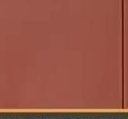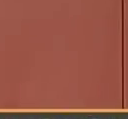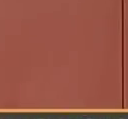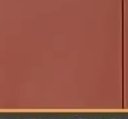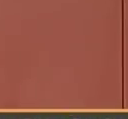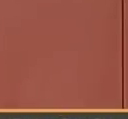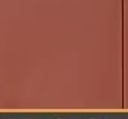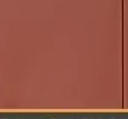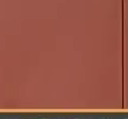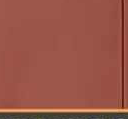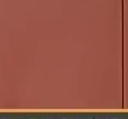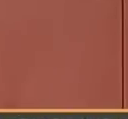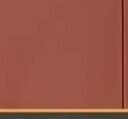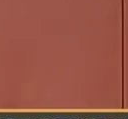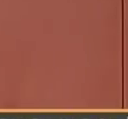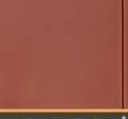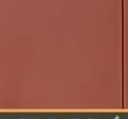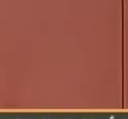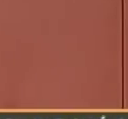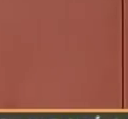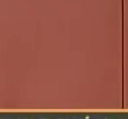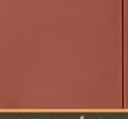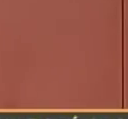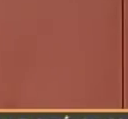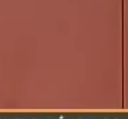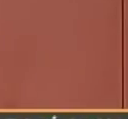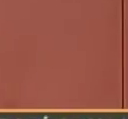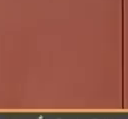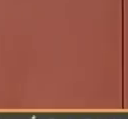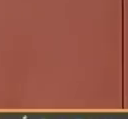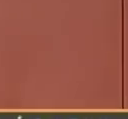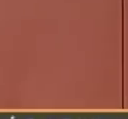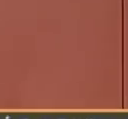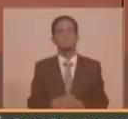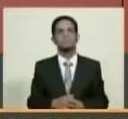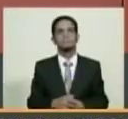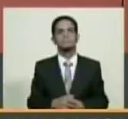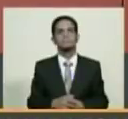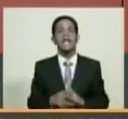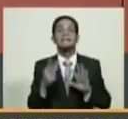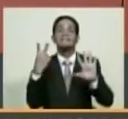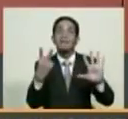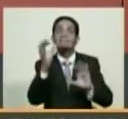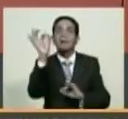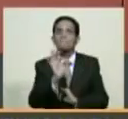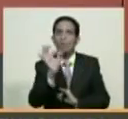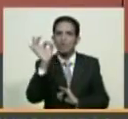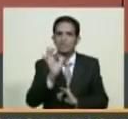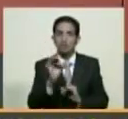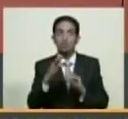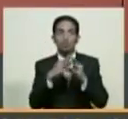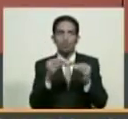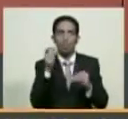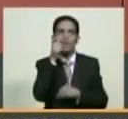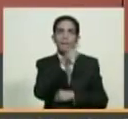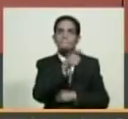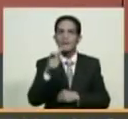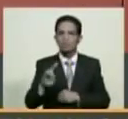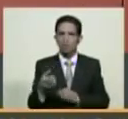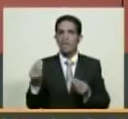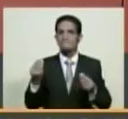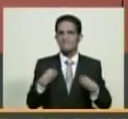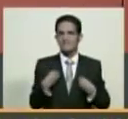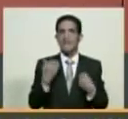7% de todos los nacidos vivos en Venezuela son hijas e hijos de hermanos